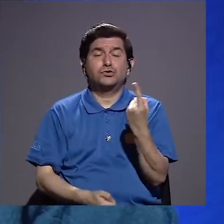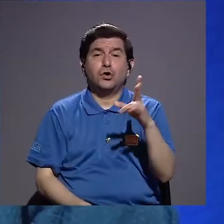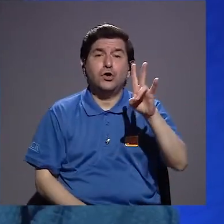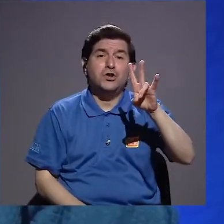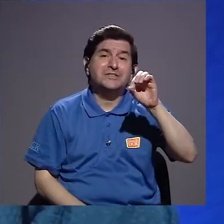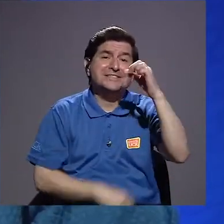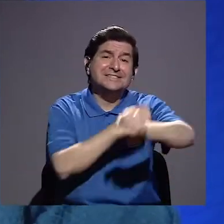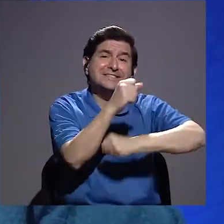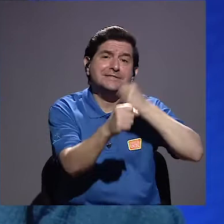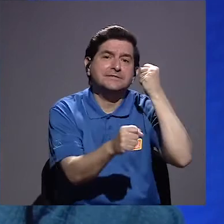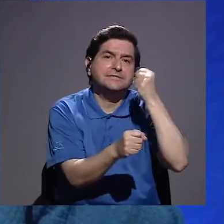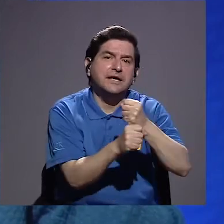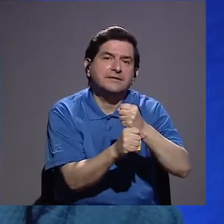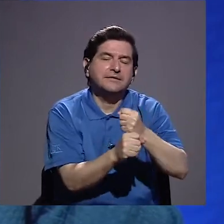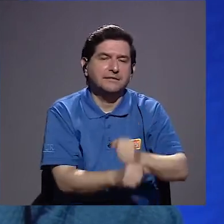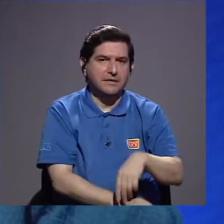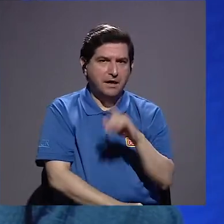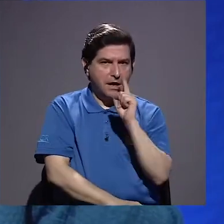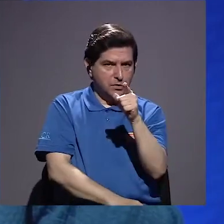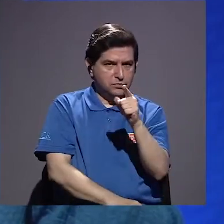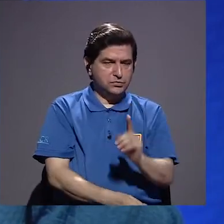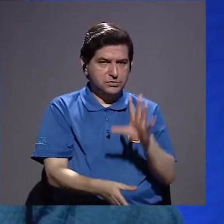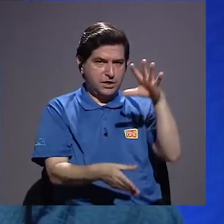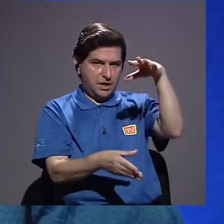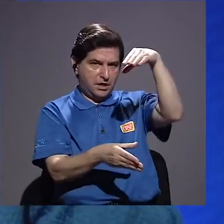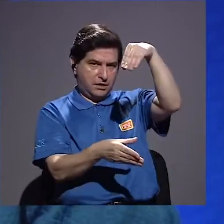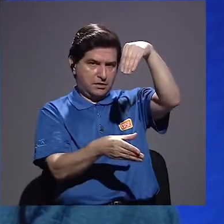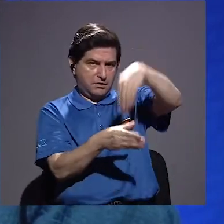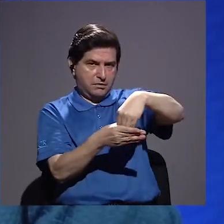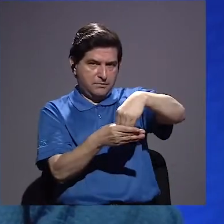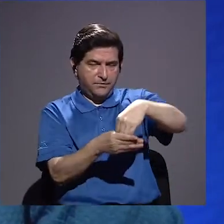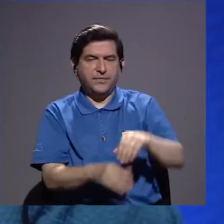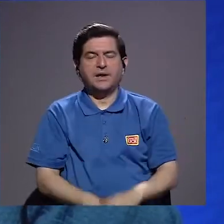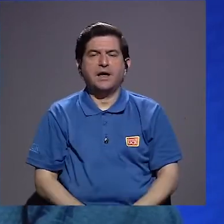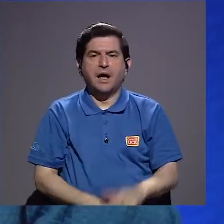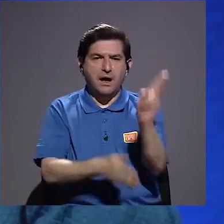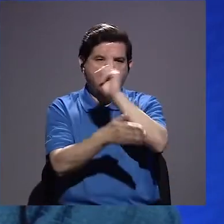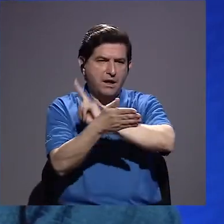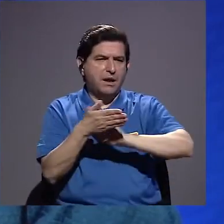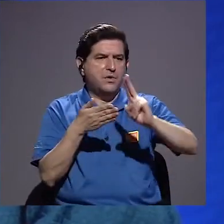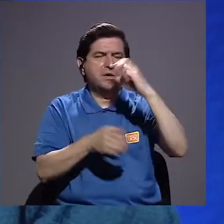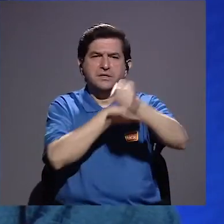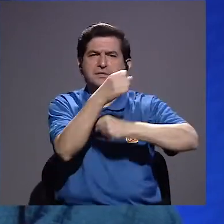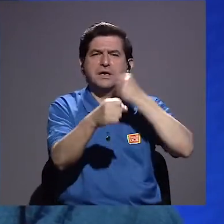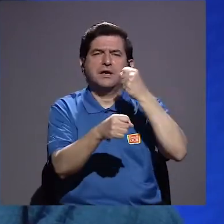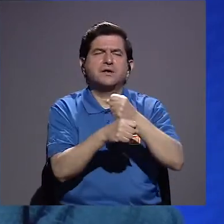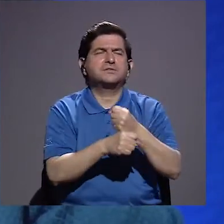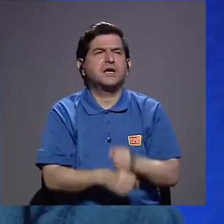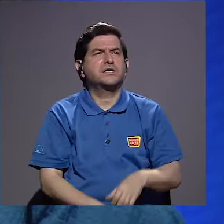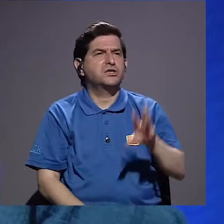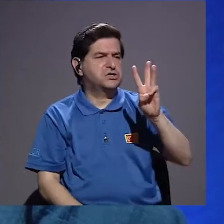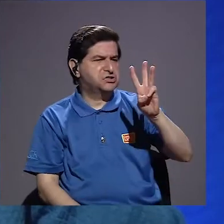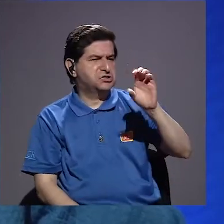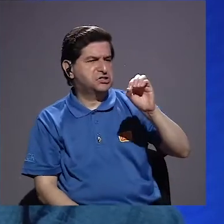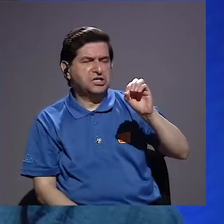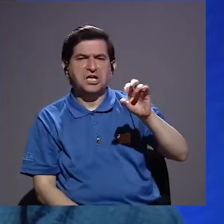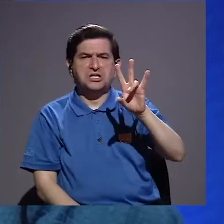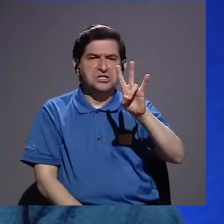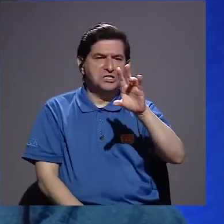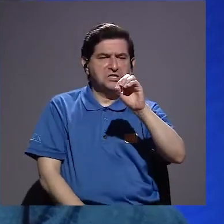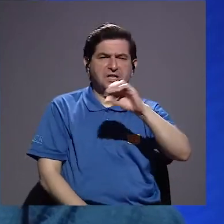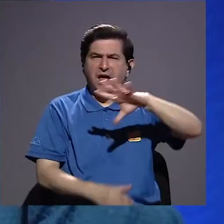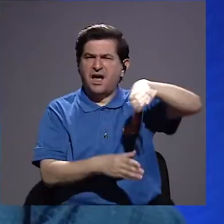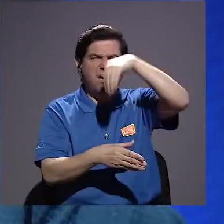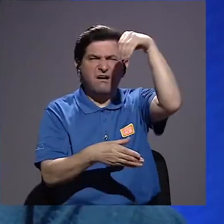años. Usted se incorpora a la vida académica en los años 60, 70. ¿Cuál era el contexto